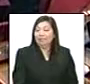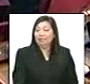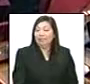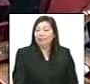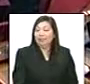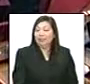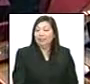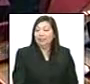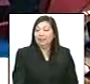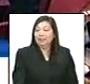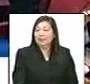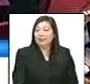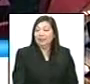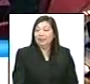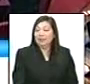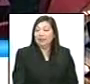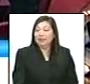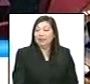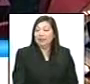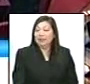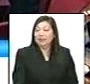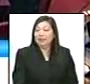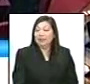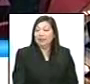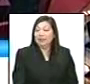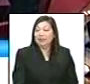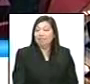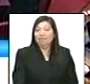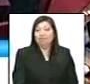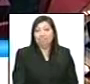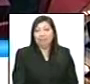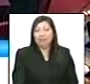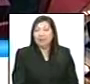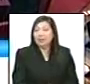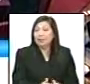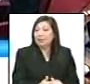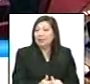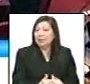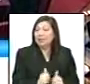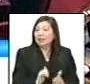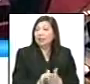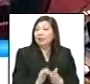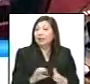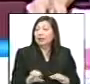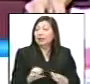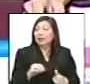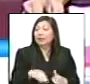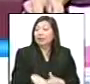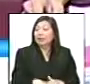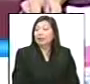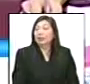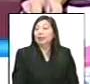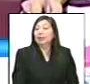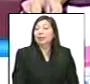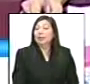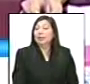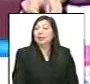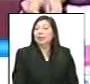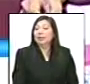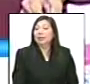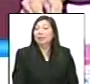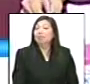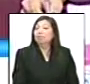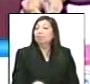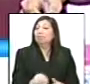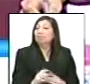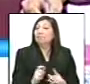Presidenta, para continuar. Congresista Arana. Y en la modificación que se ha propuesto a raíz, entiendo, de la propuesta